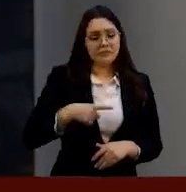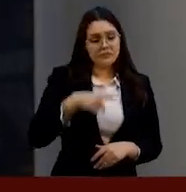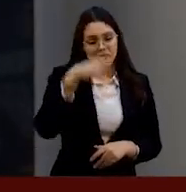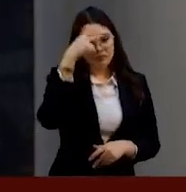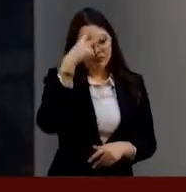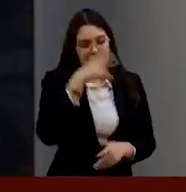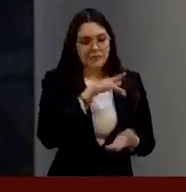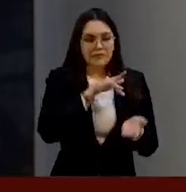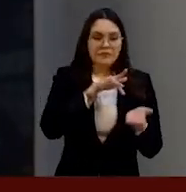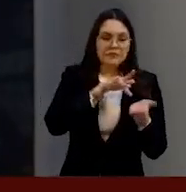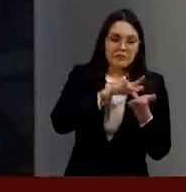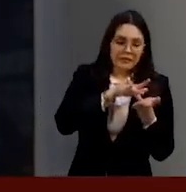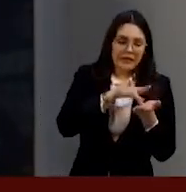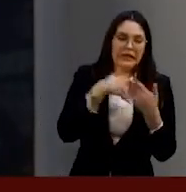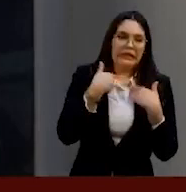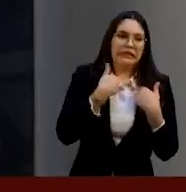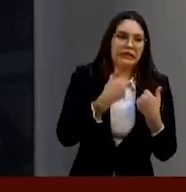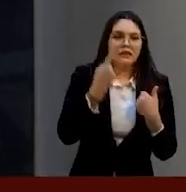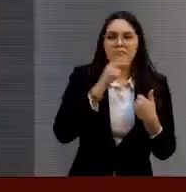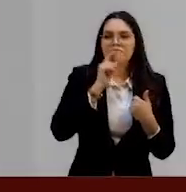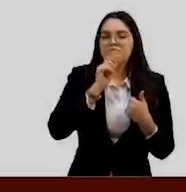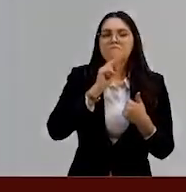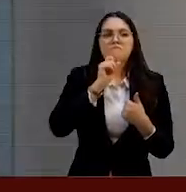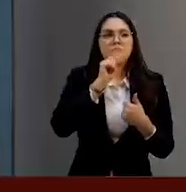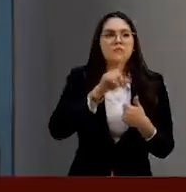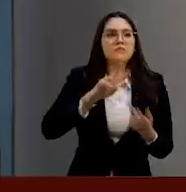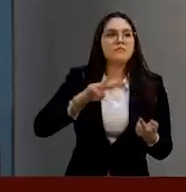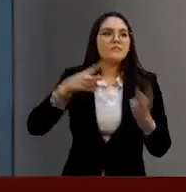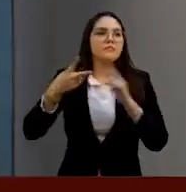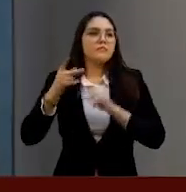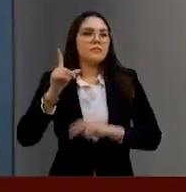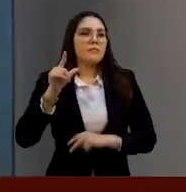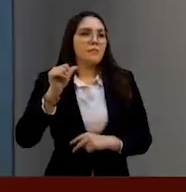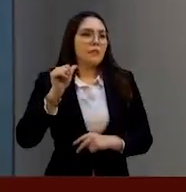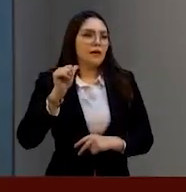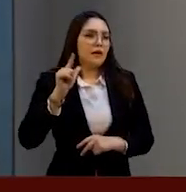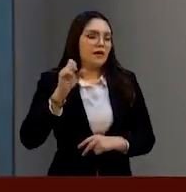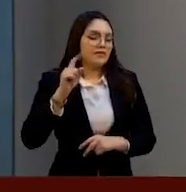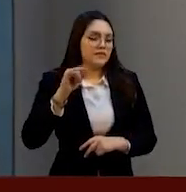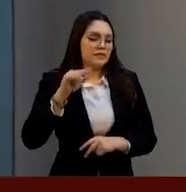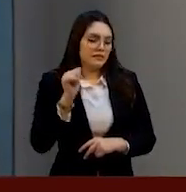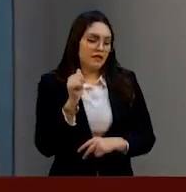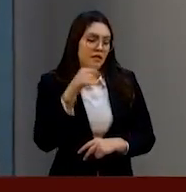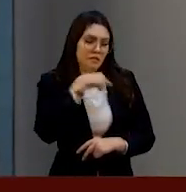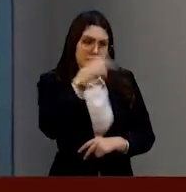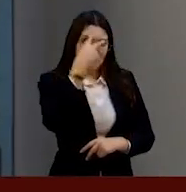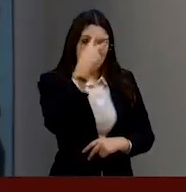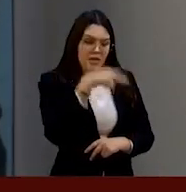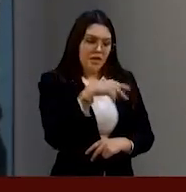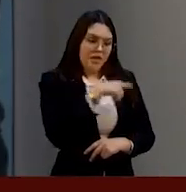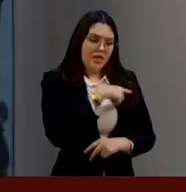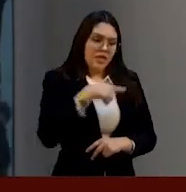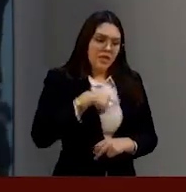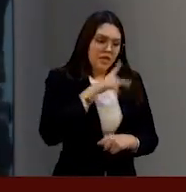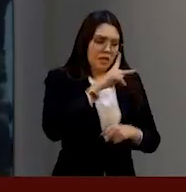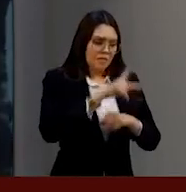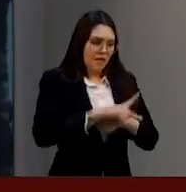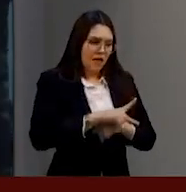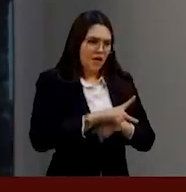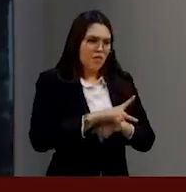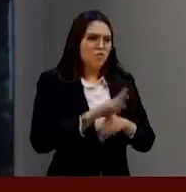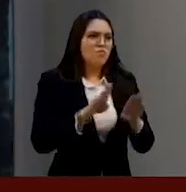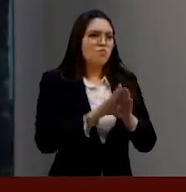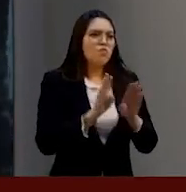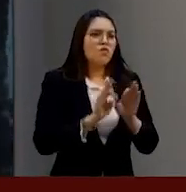hacia ellos, pero lo mismo los palestinos. México siempre ha estado dispuesto a ser un país puente,